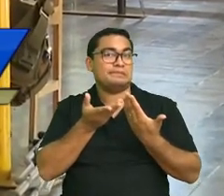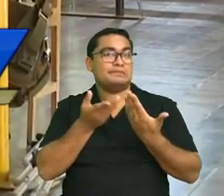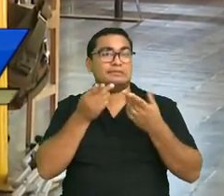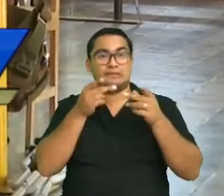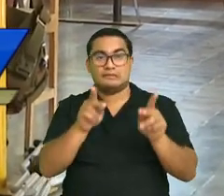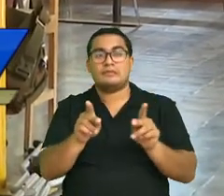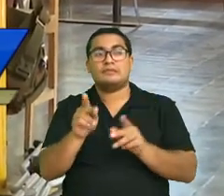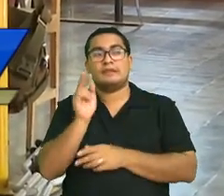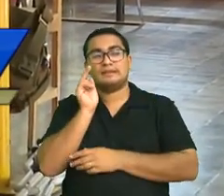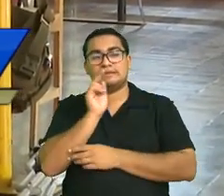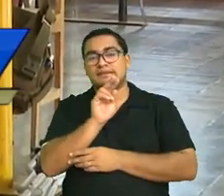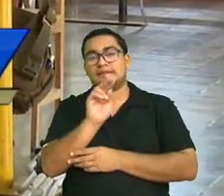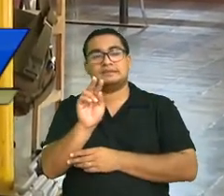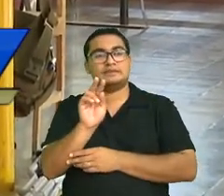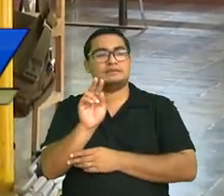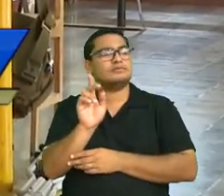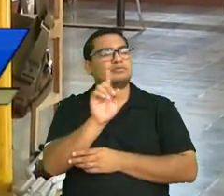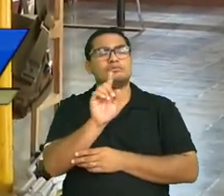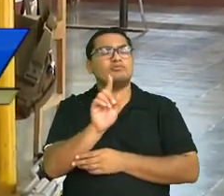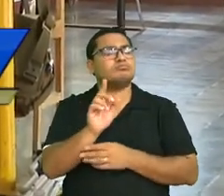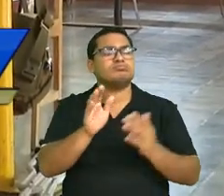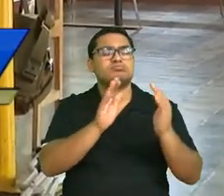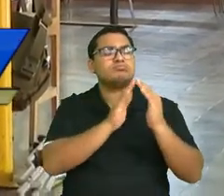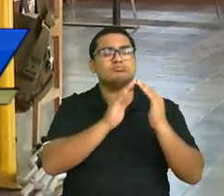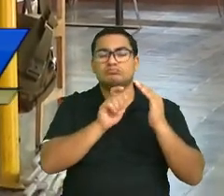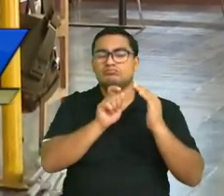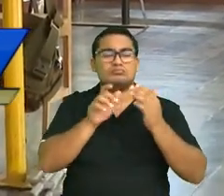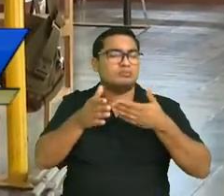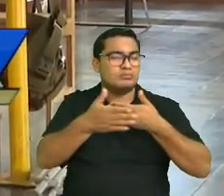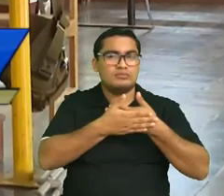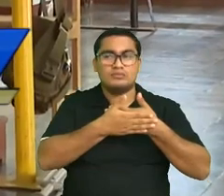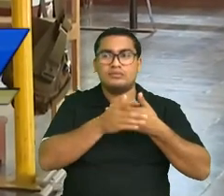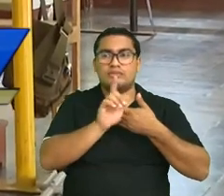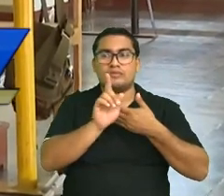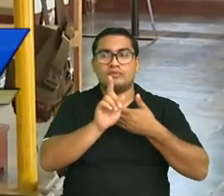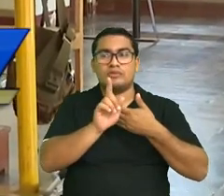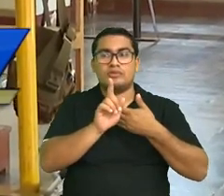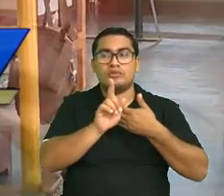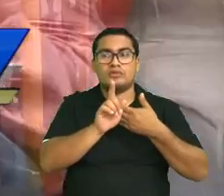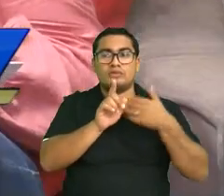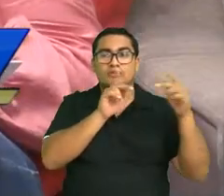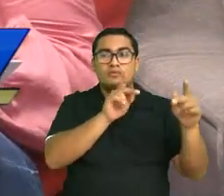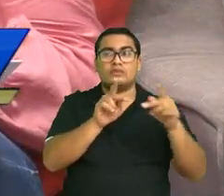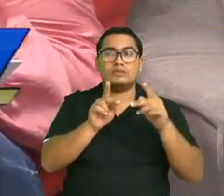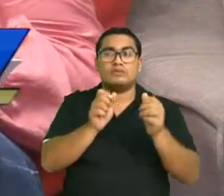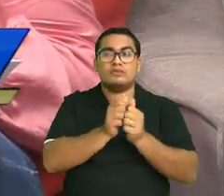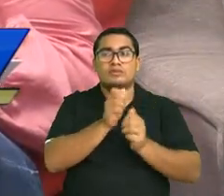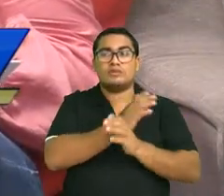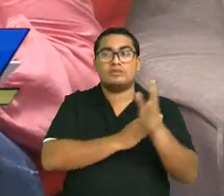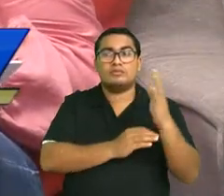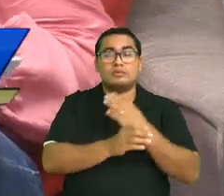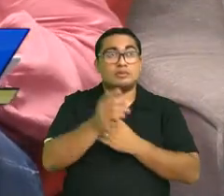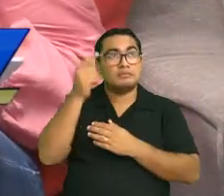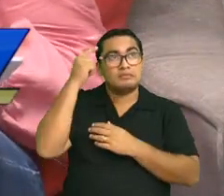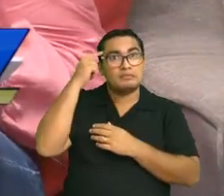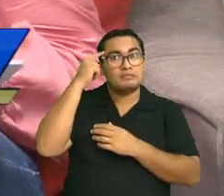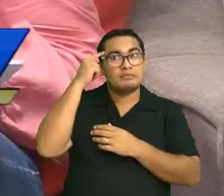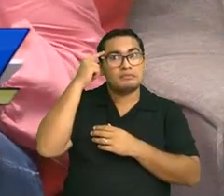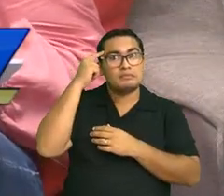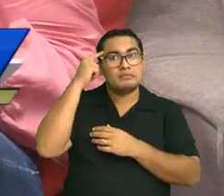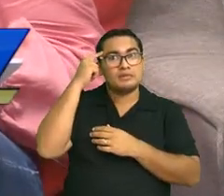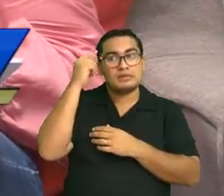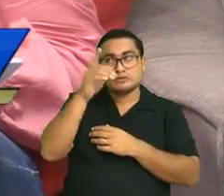eso y romper con ese mito, porque la gente lo tenía incluso el concepto de que eso era a veces hasta como un castigo